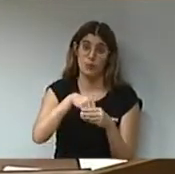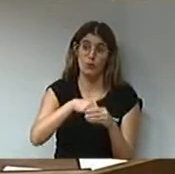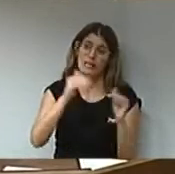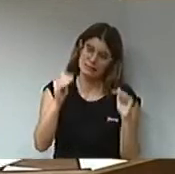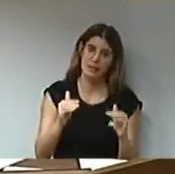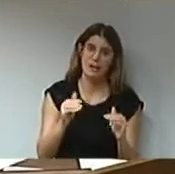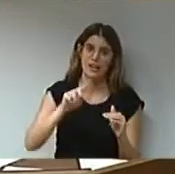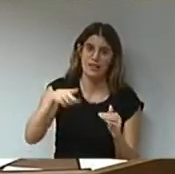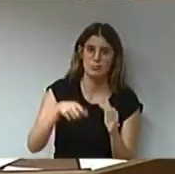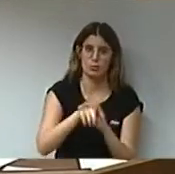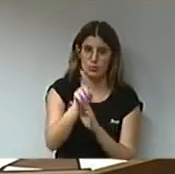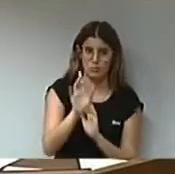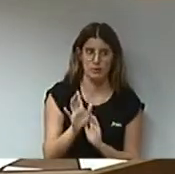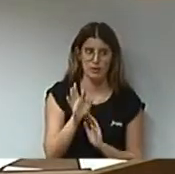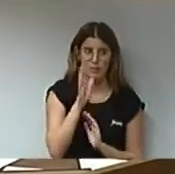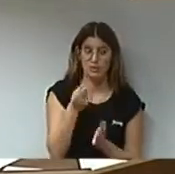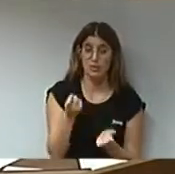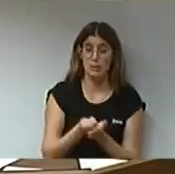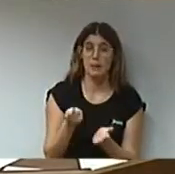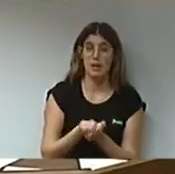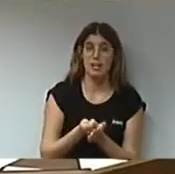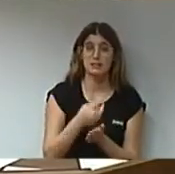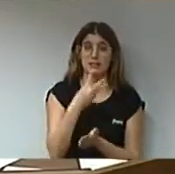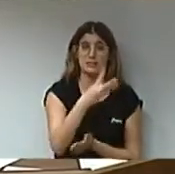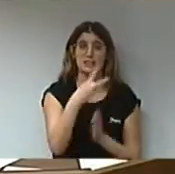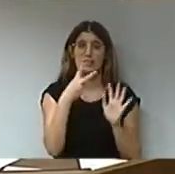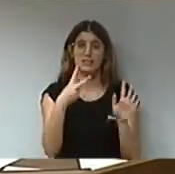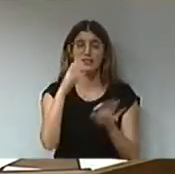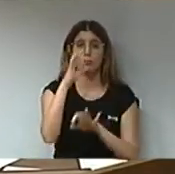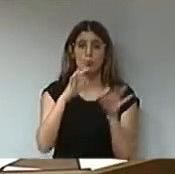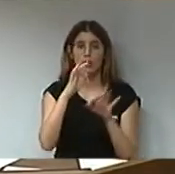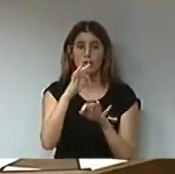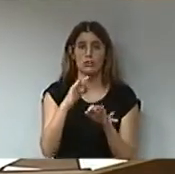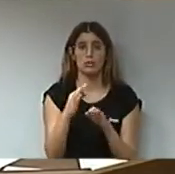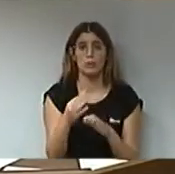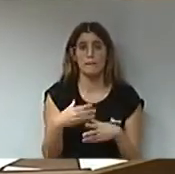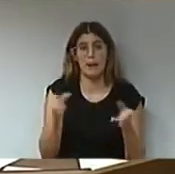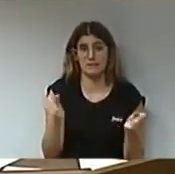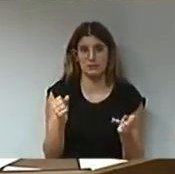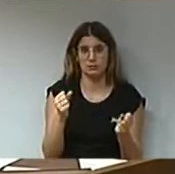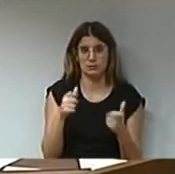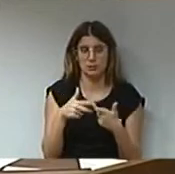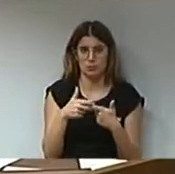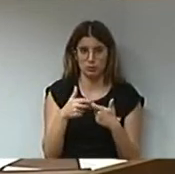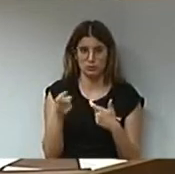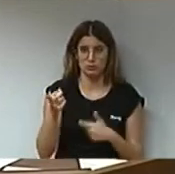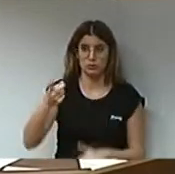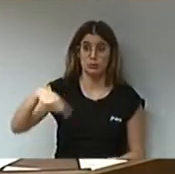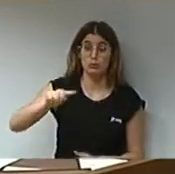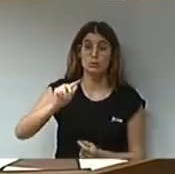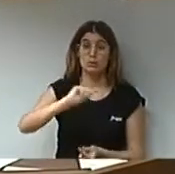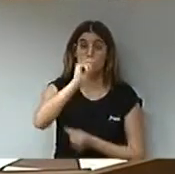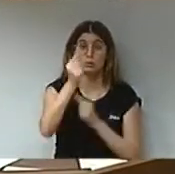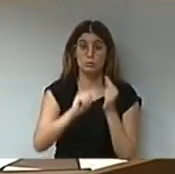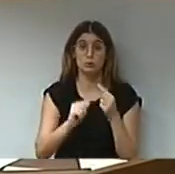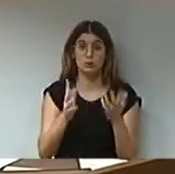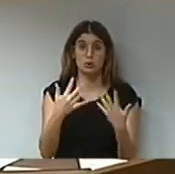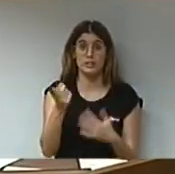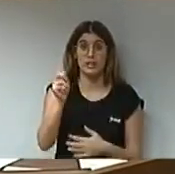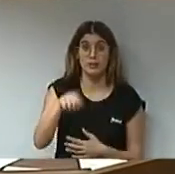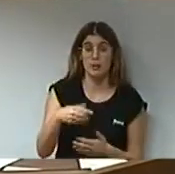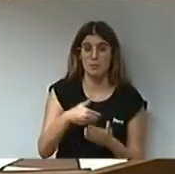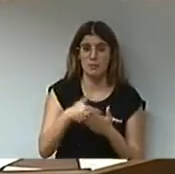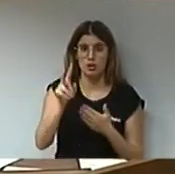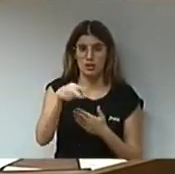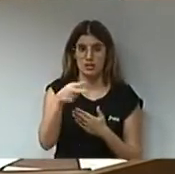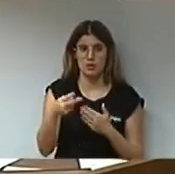con usted los valencianos pagan un 37% más en impuestos. Ustedes tienen un presupuesto de 10.000 millones de euros más de lo que tenía mi